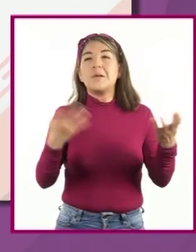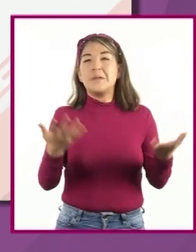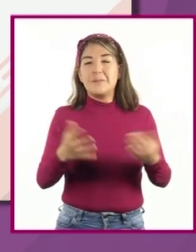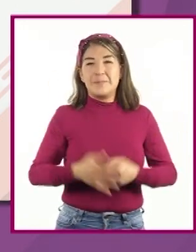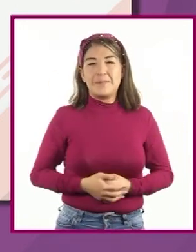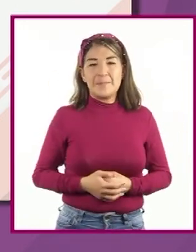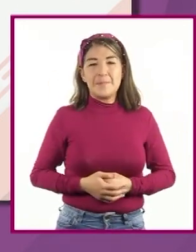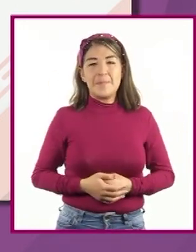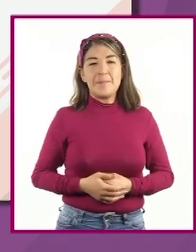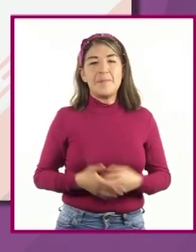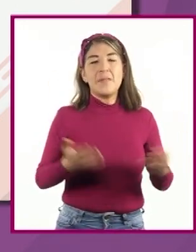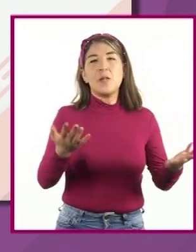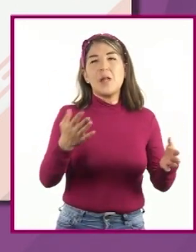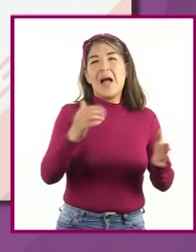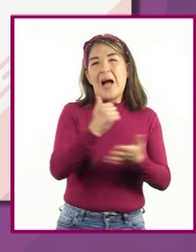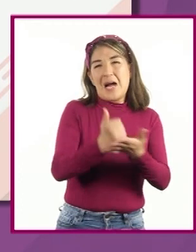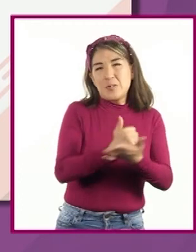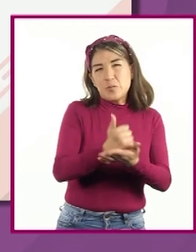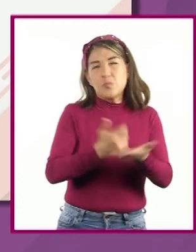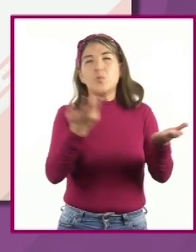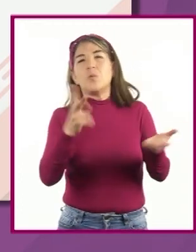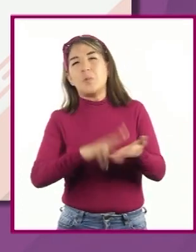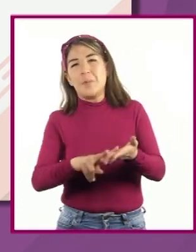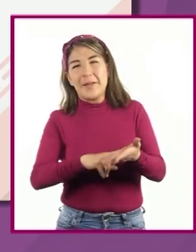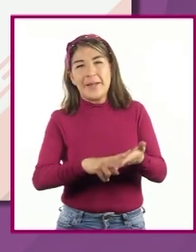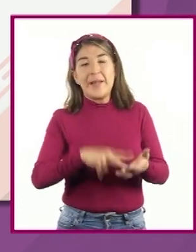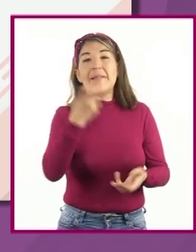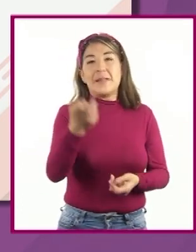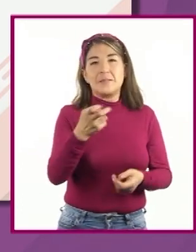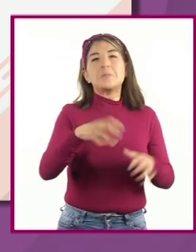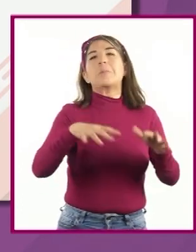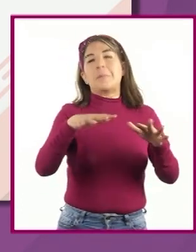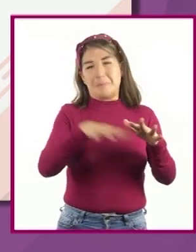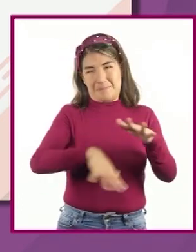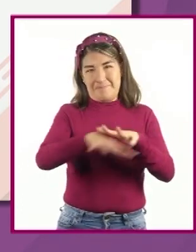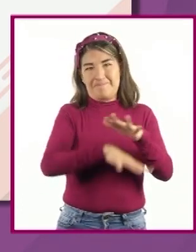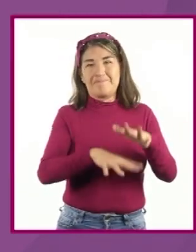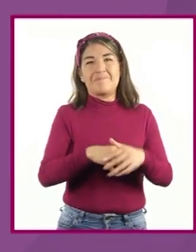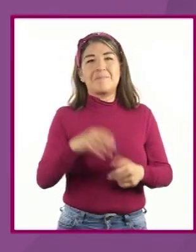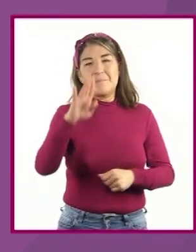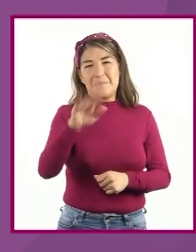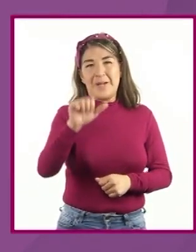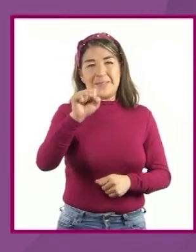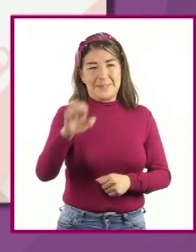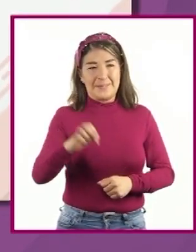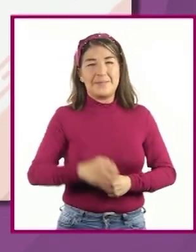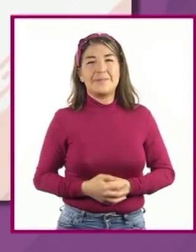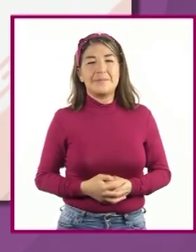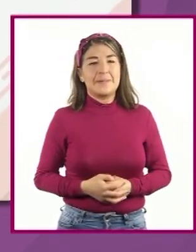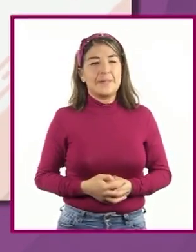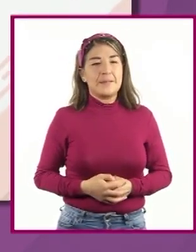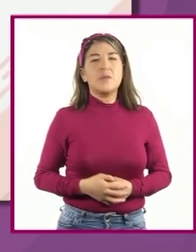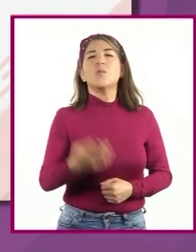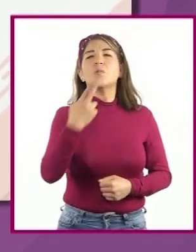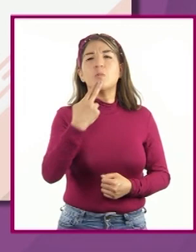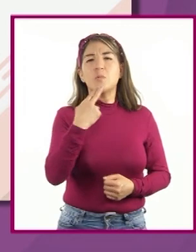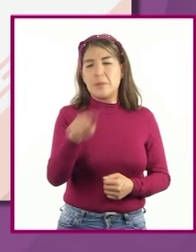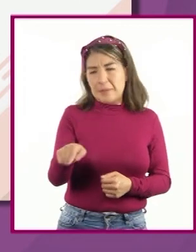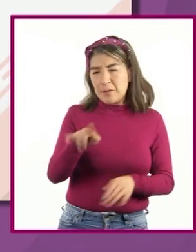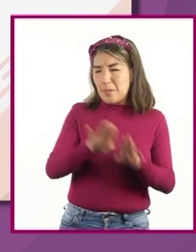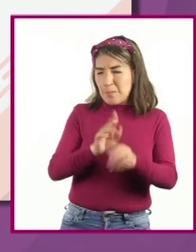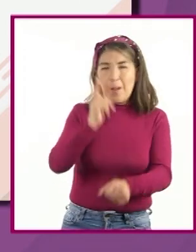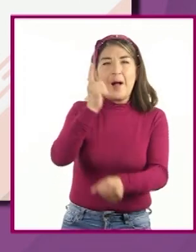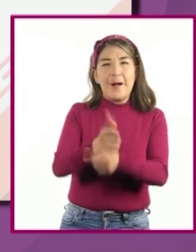tonalidades más hacia el azul o verde, lo que indica que son bases. Se utilizan como indicador